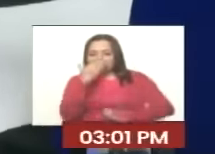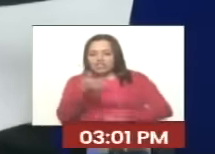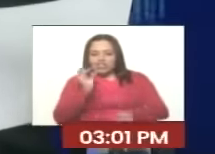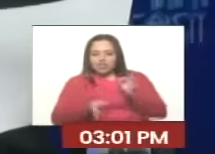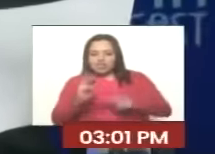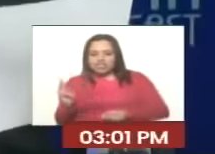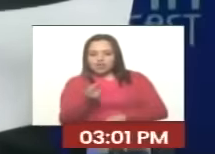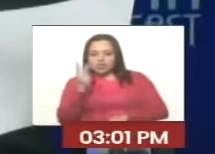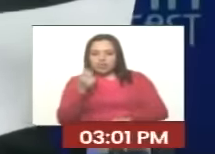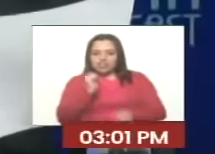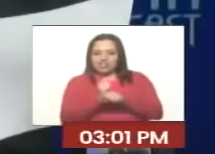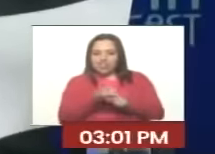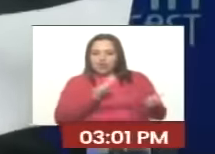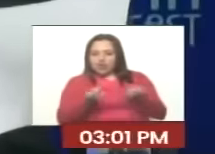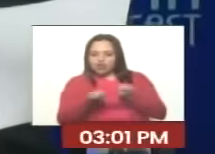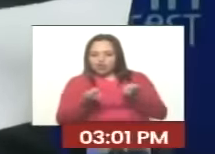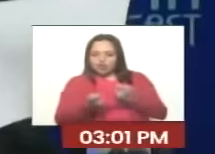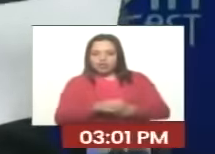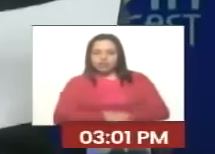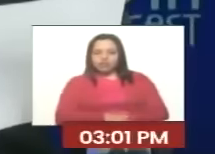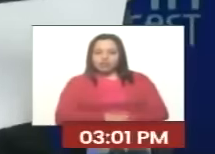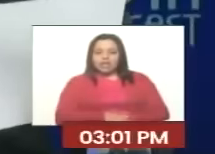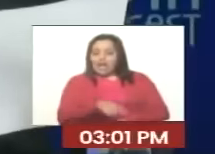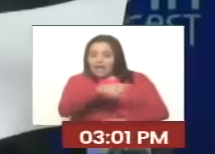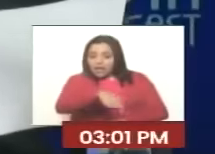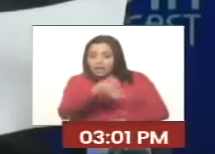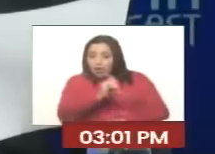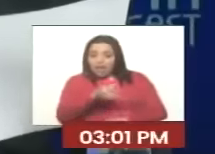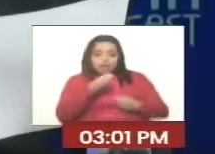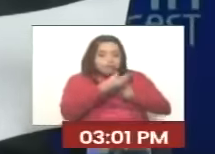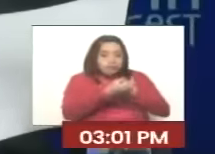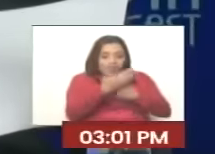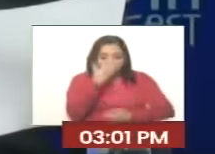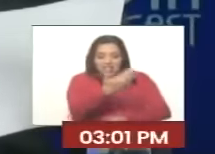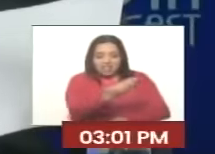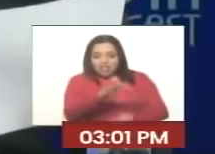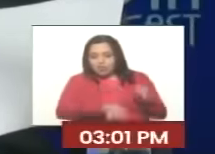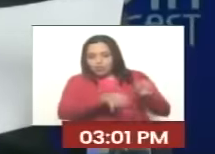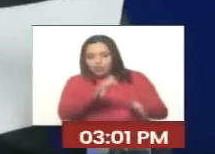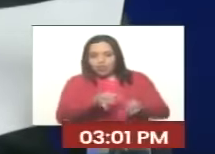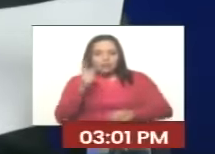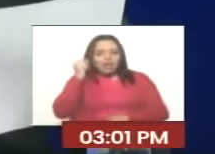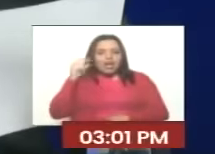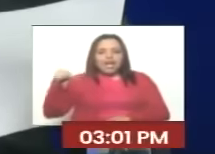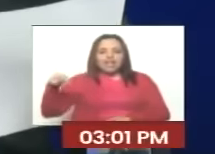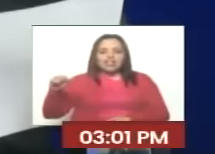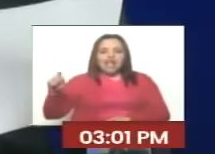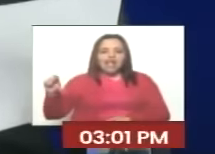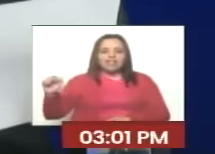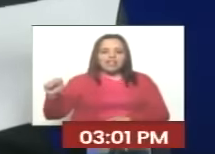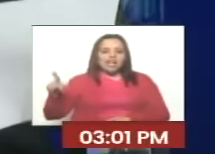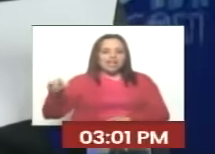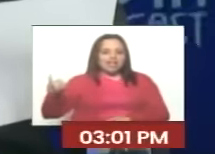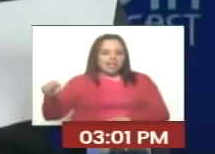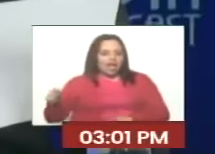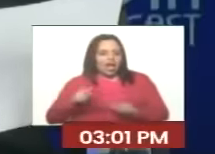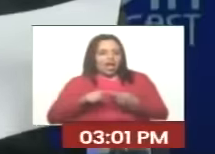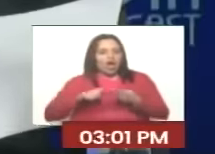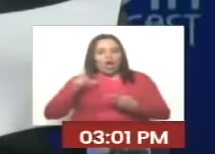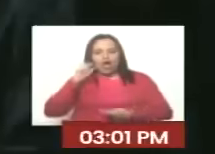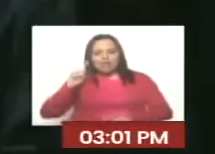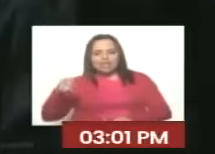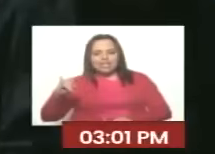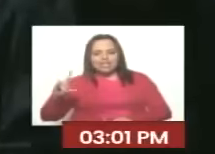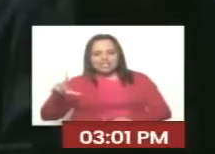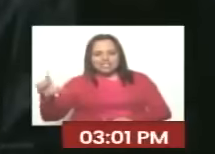en Funciones de Control de AMC. Ellos fueron y declararon ante el tribunal. Natalia Méstica y Guillermo Méstica, quienes